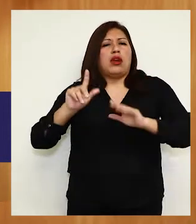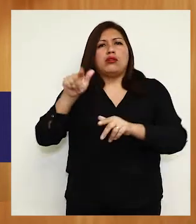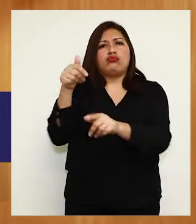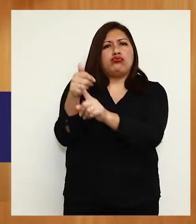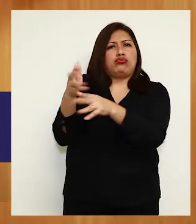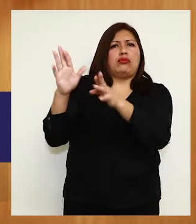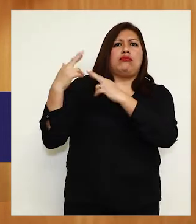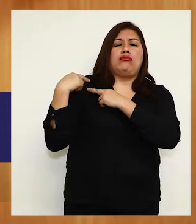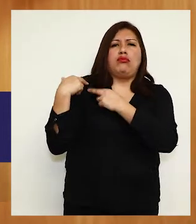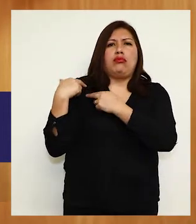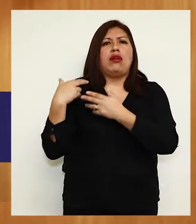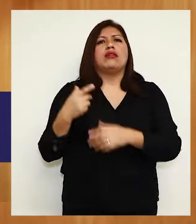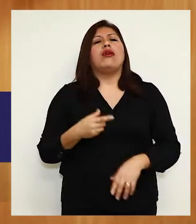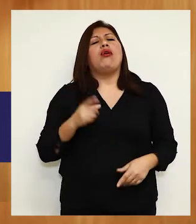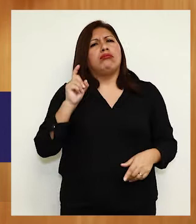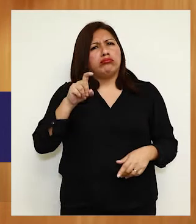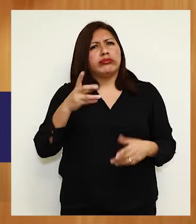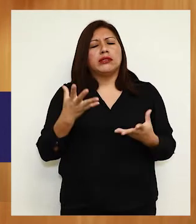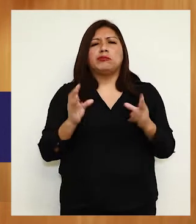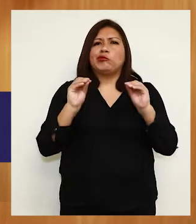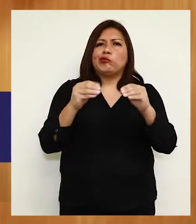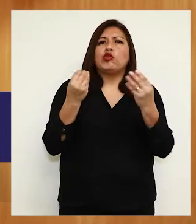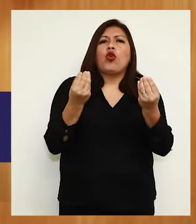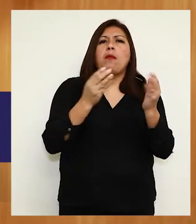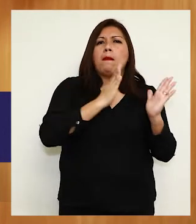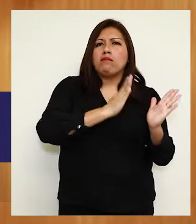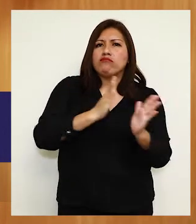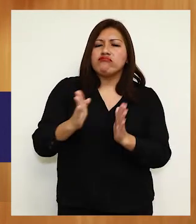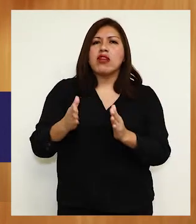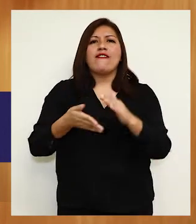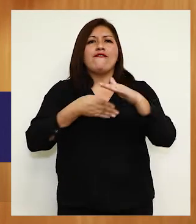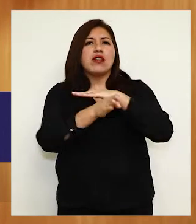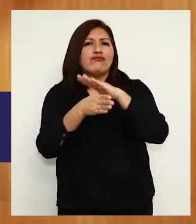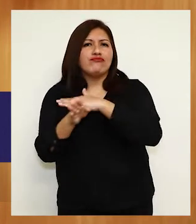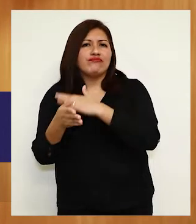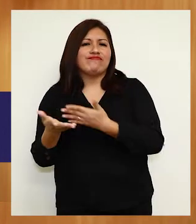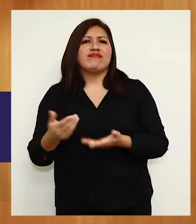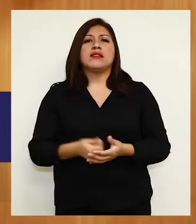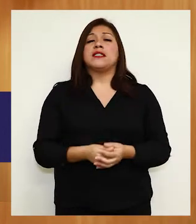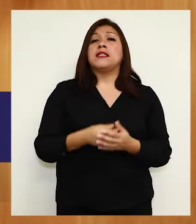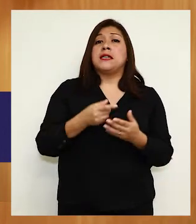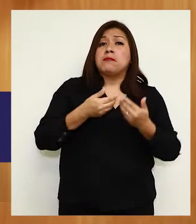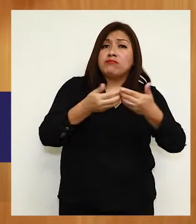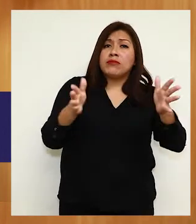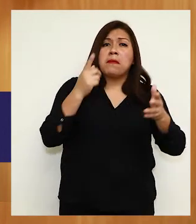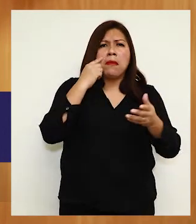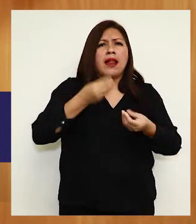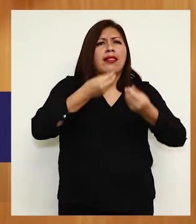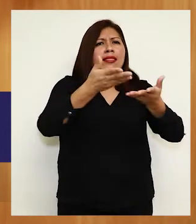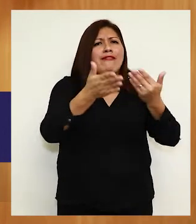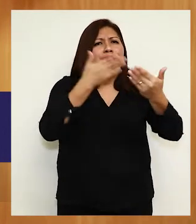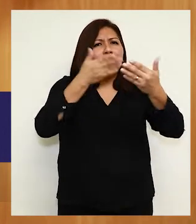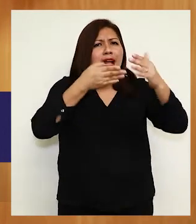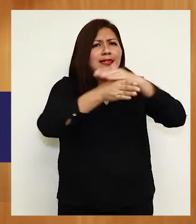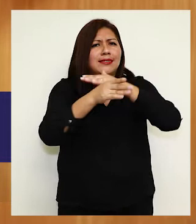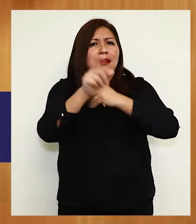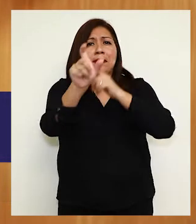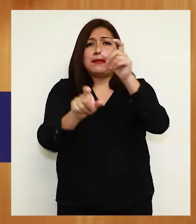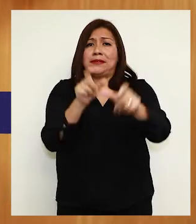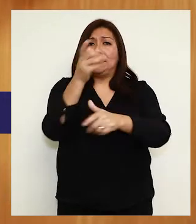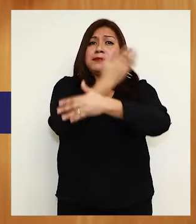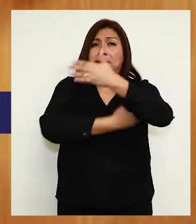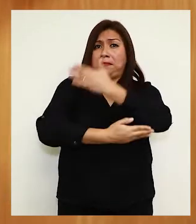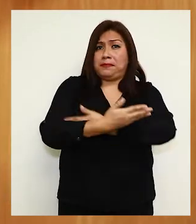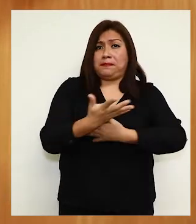establecer mecanismos que permitieran facilitar el acceso y la cobertura que veníamos brindando a nuestros pacientes con